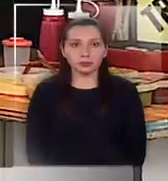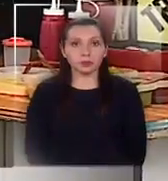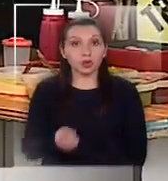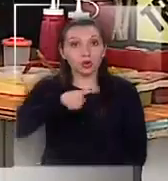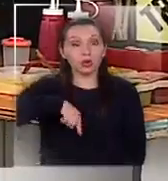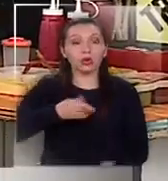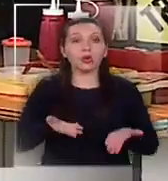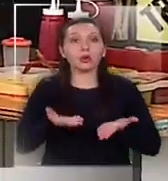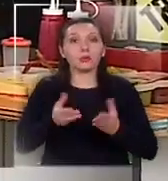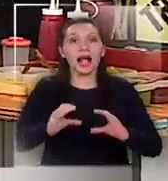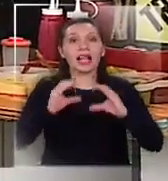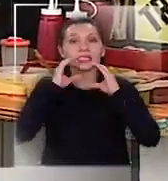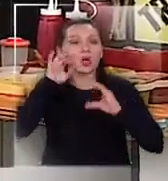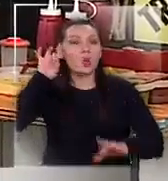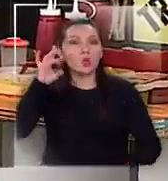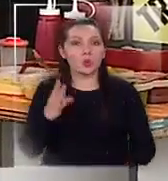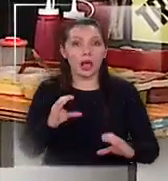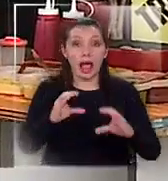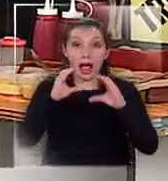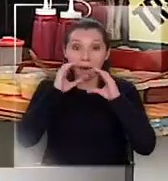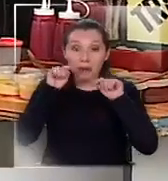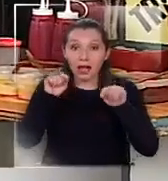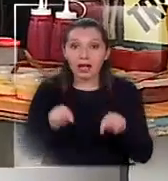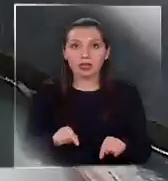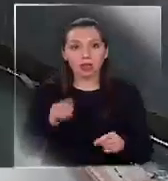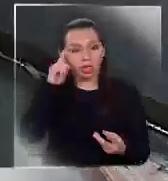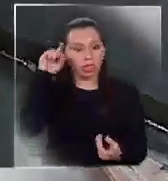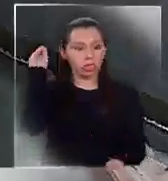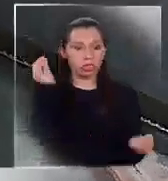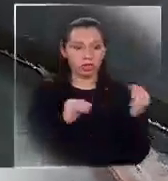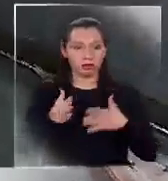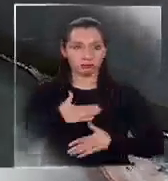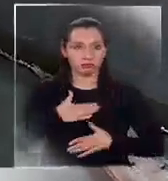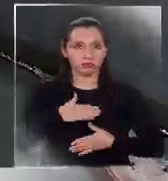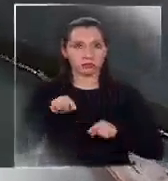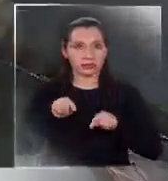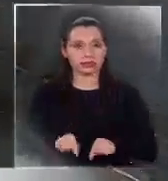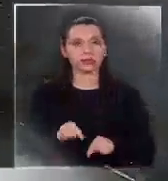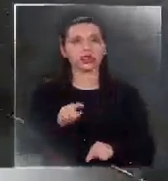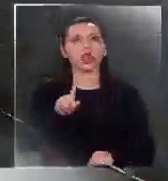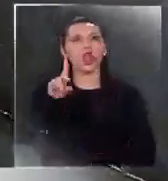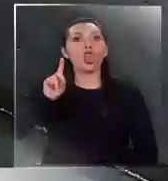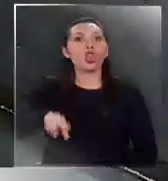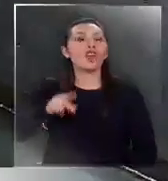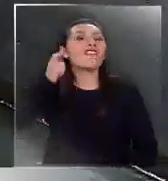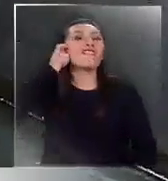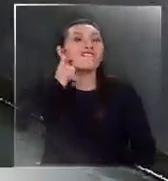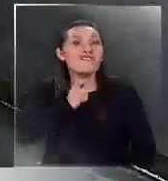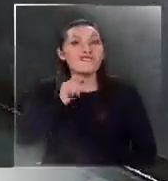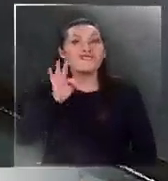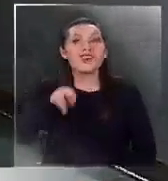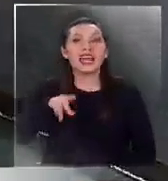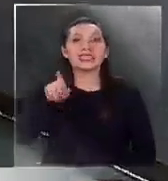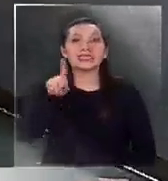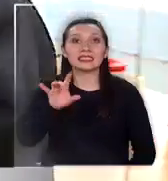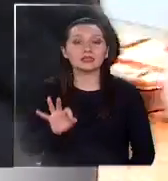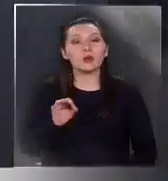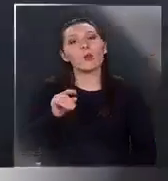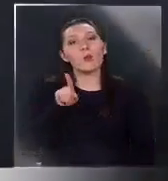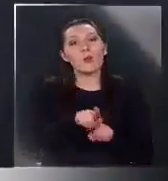Nosotros ofrecemos sándwiches únicos, o sea, los sándwiches que tenemos aquí son inventados aquí. O sea, tenemos por ejemplo el Don Francisco, que es